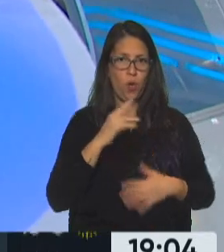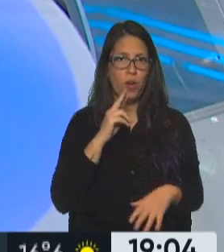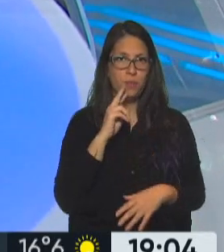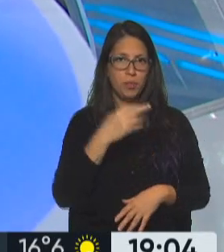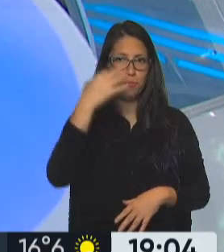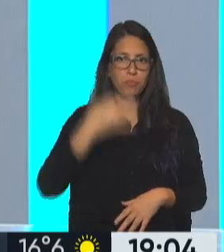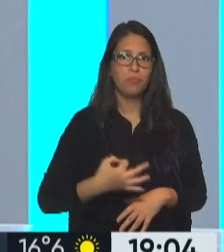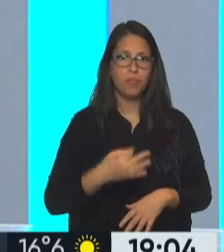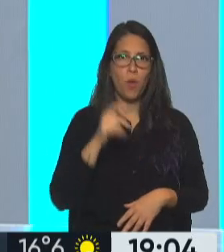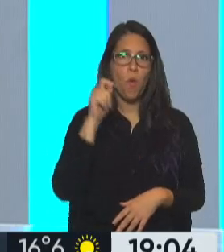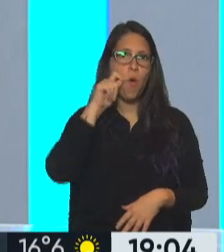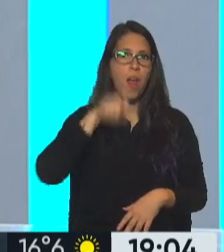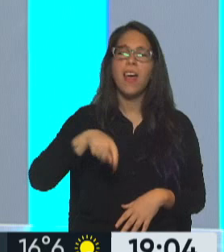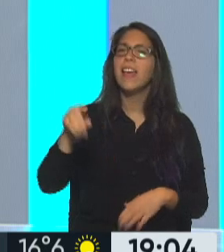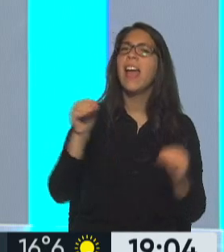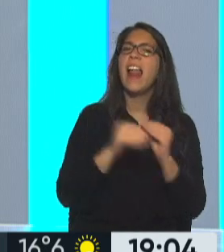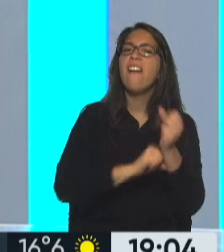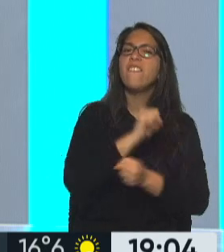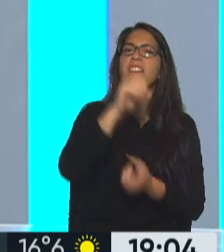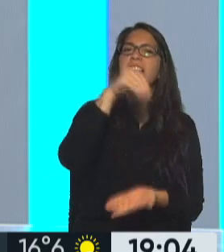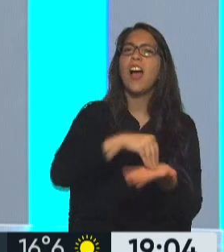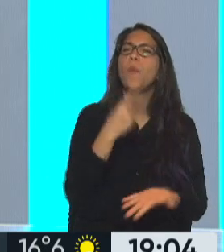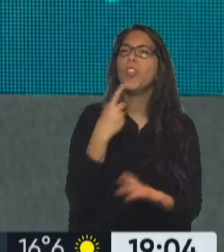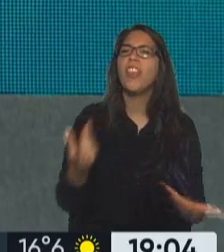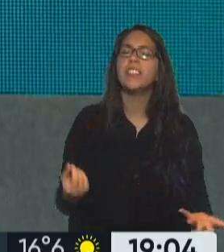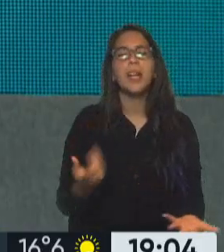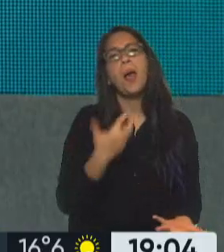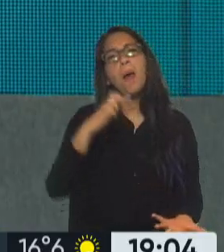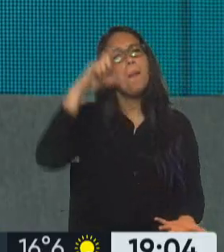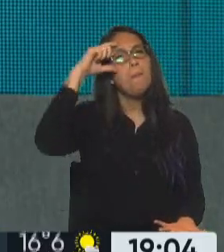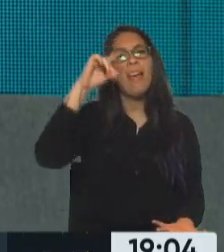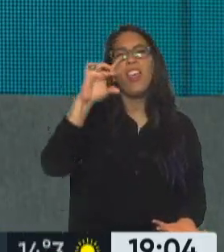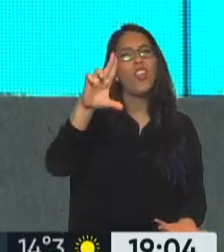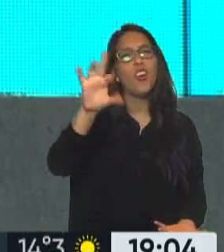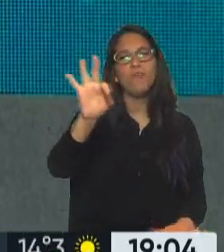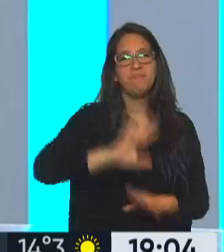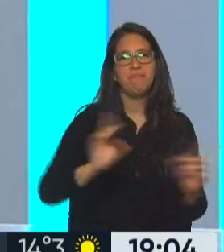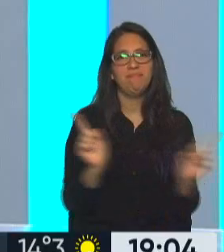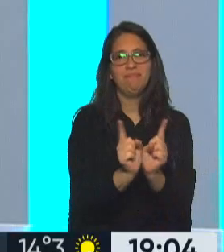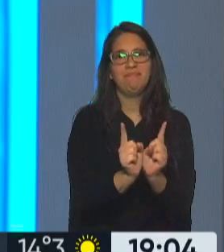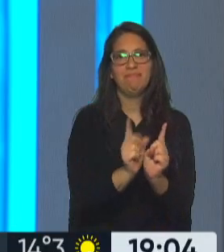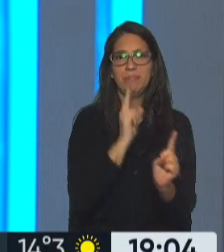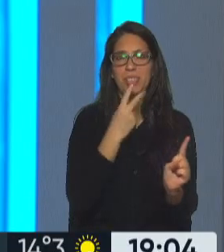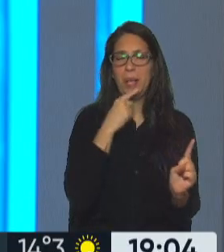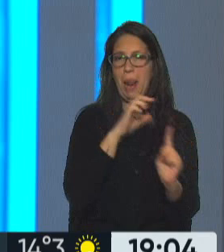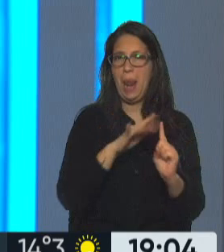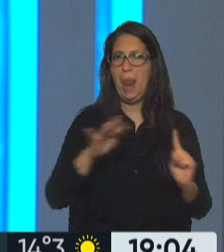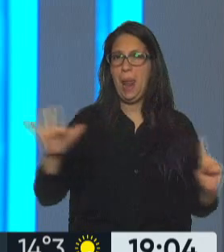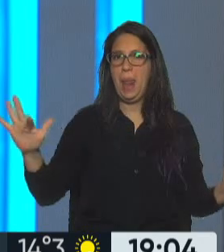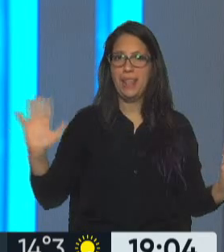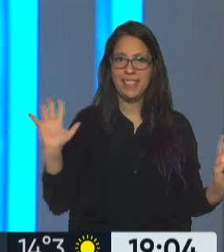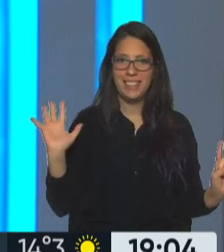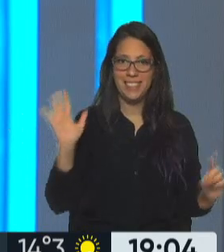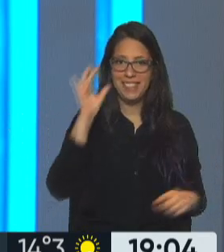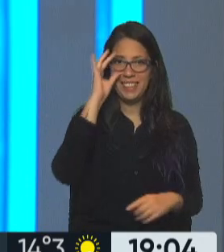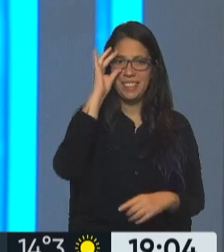Y los muchachos de la fábrica como te dicen Pedro mucho Don Pedro es